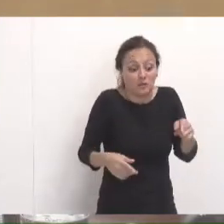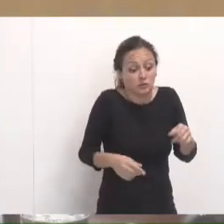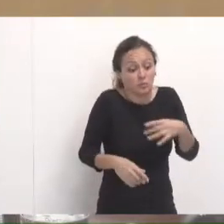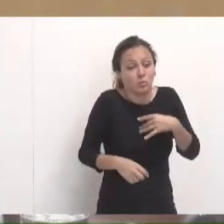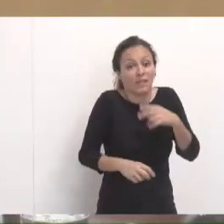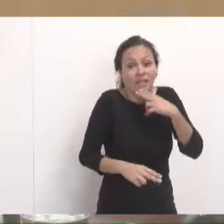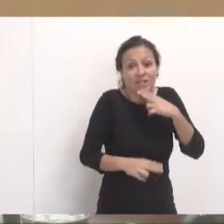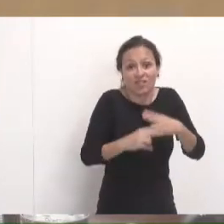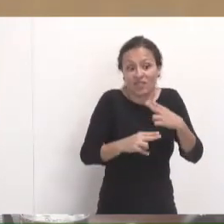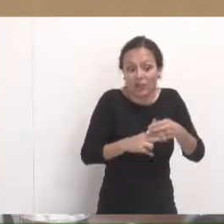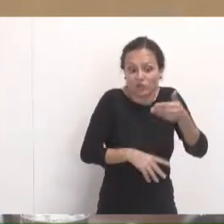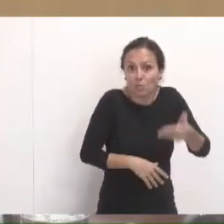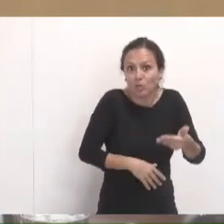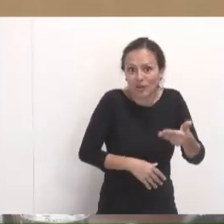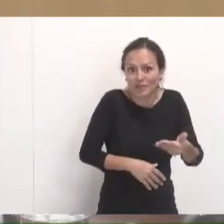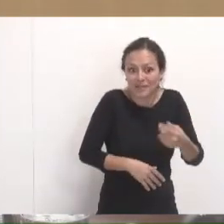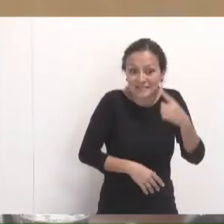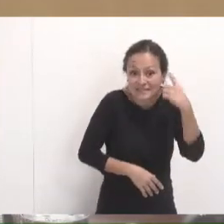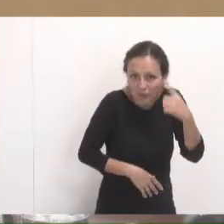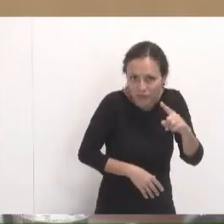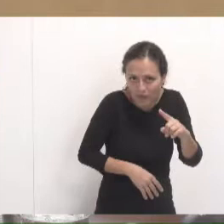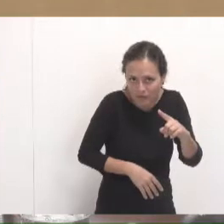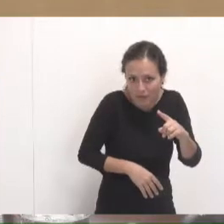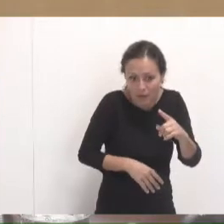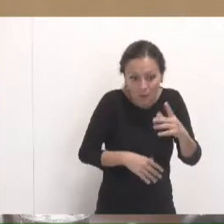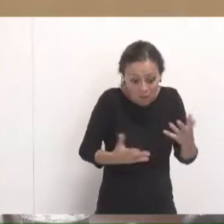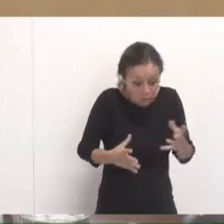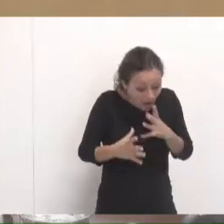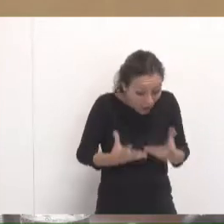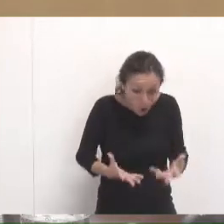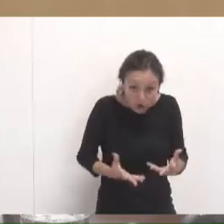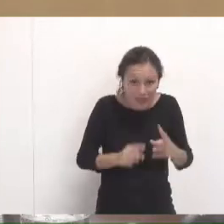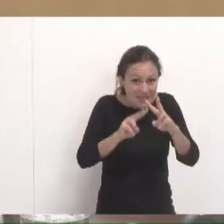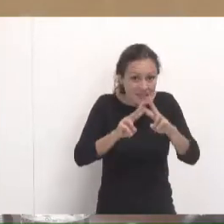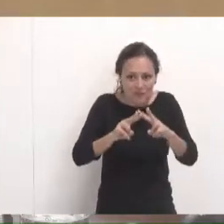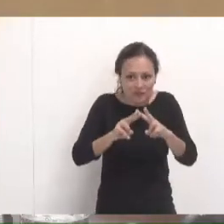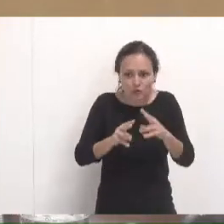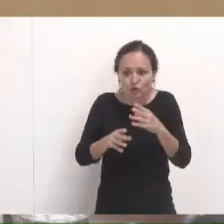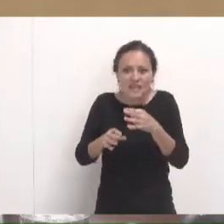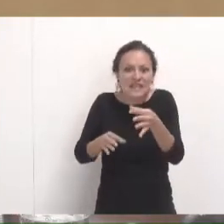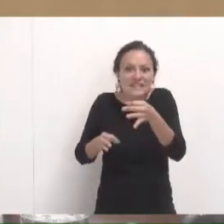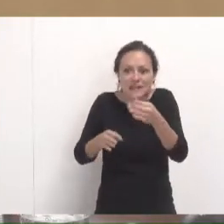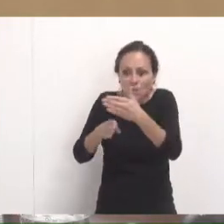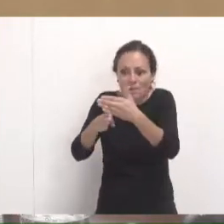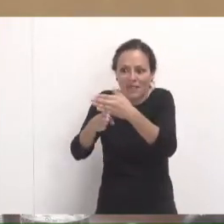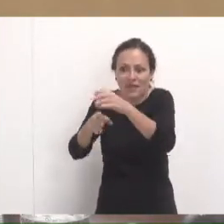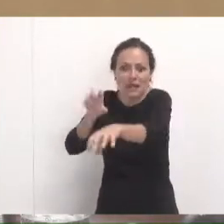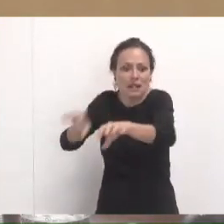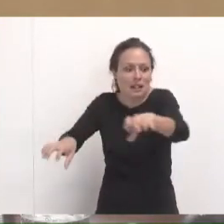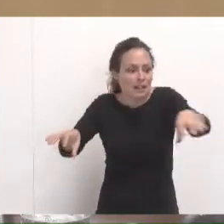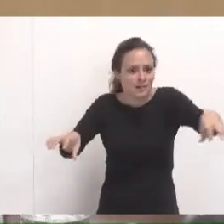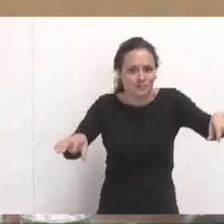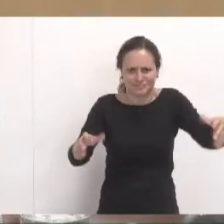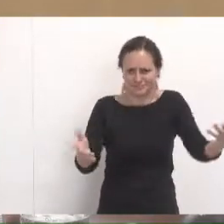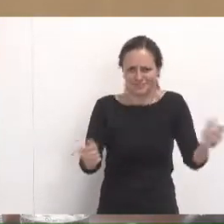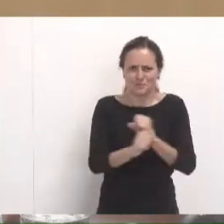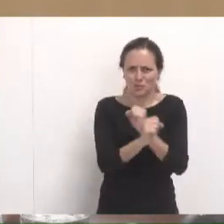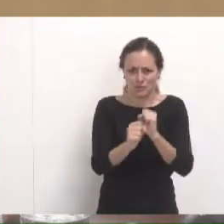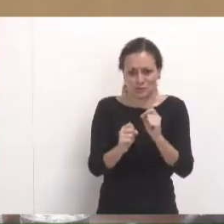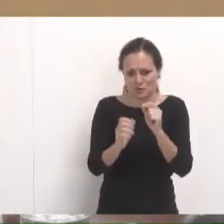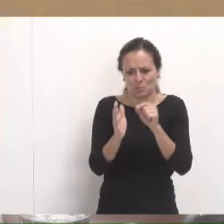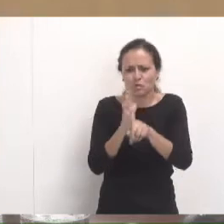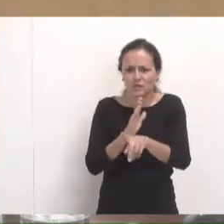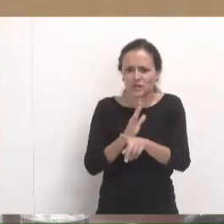importante, pero es imposible hacer una investigación, llenar la isla de estacas, no es viable desde el punto de vista